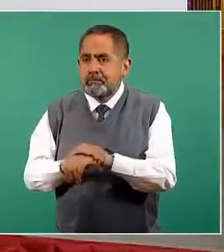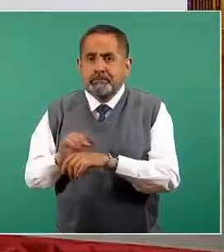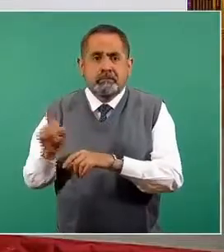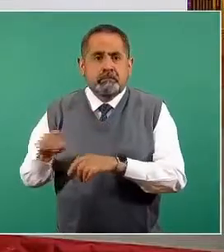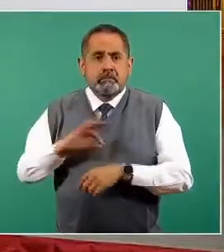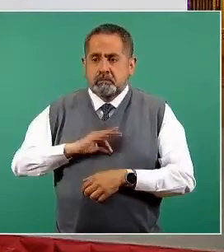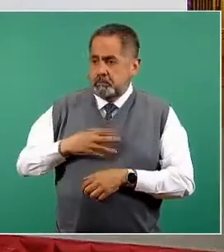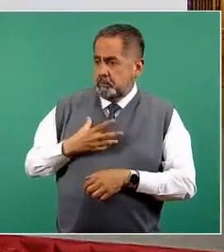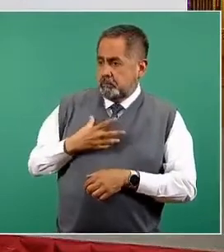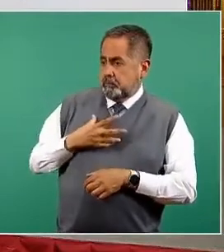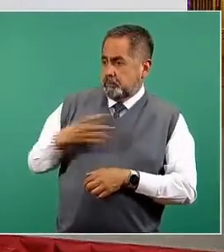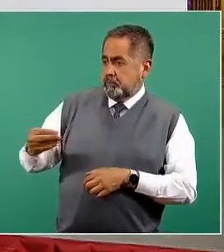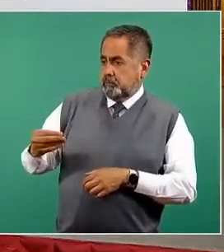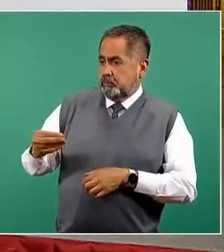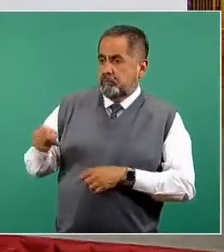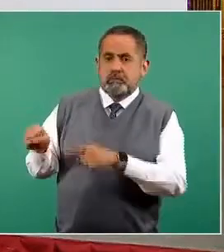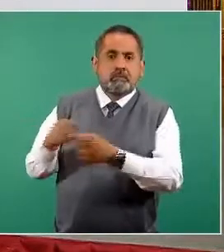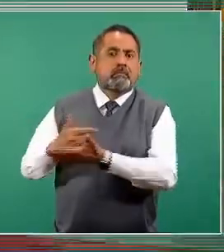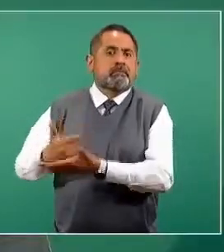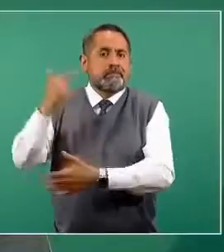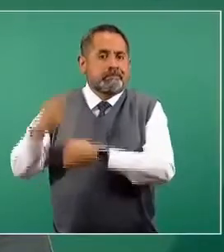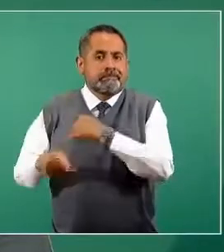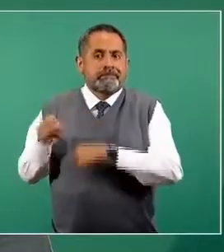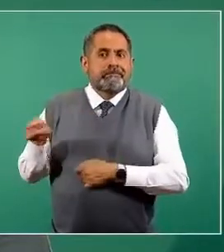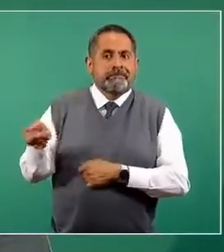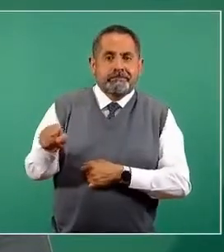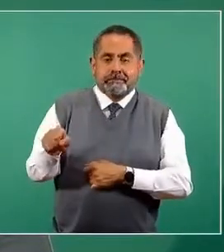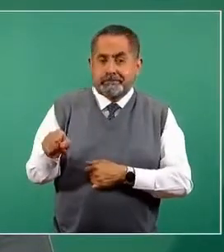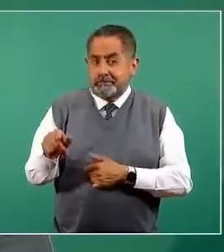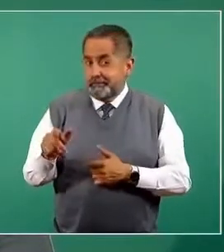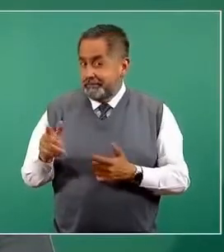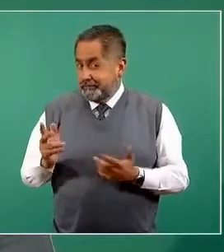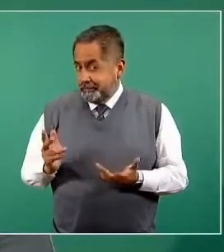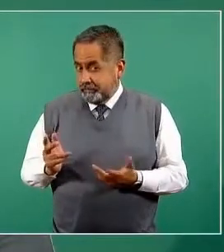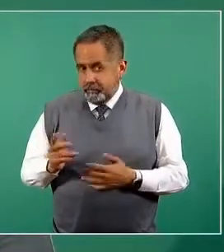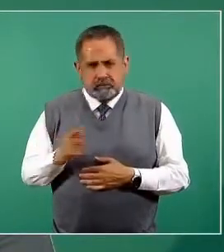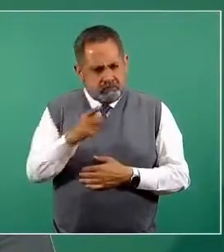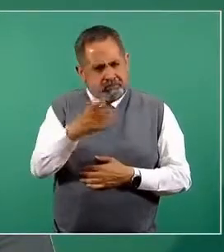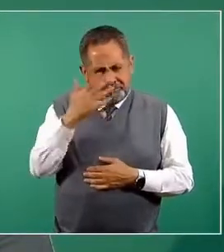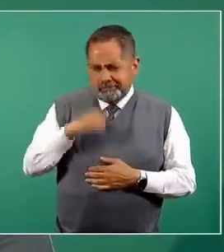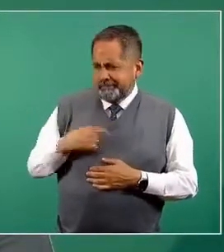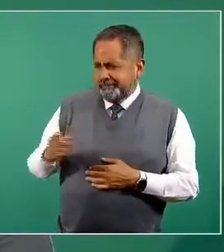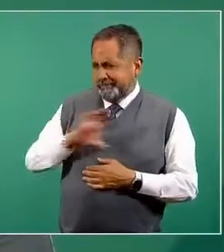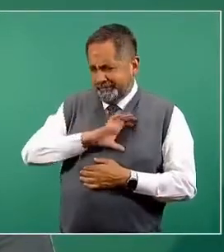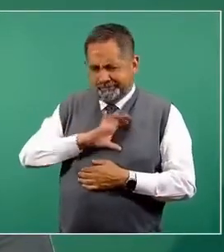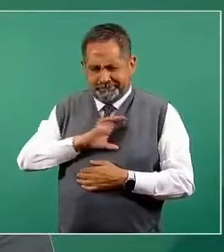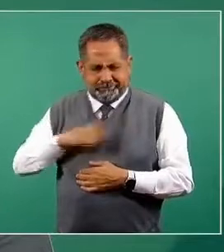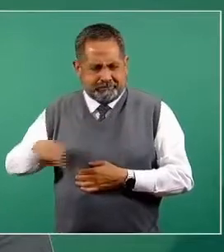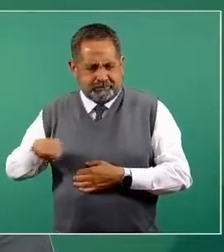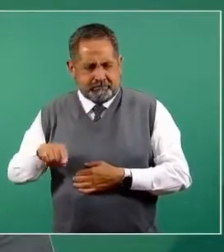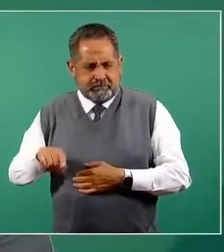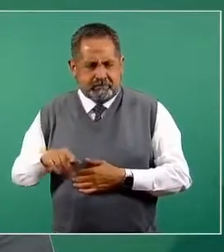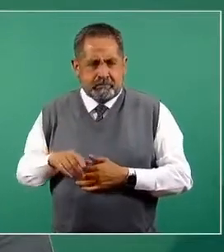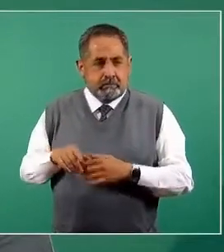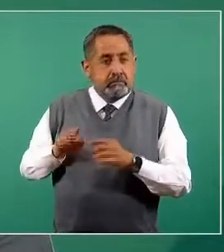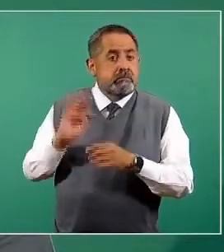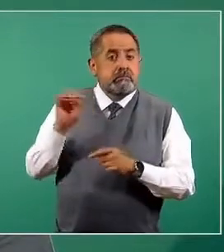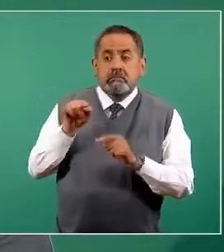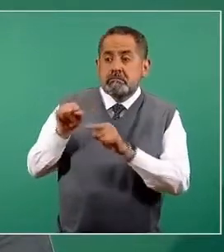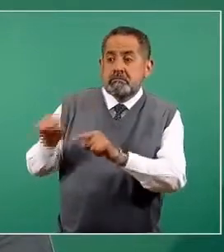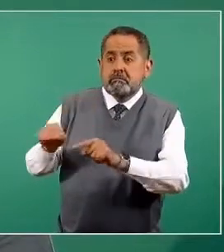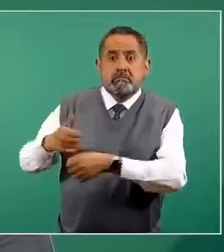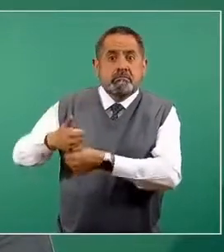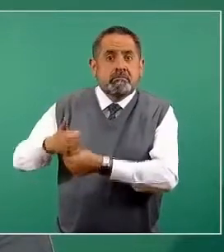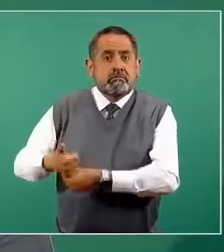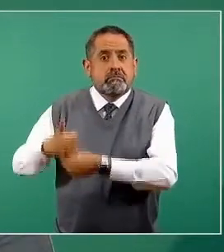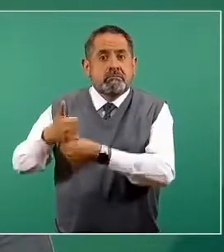amigos, parientes, para cada una de esas personas que usted quiere y usted aprecia y usted no quisiera ver que